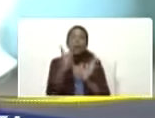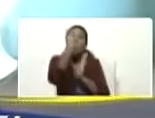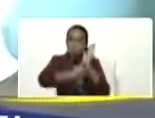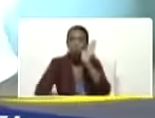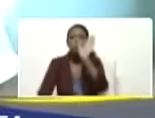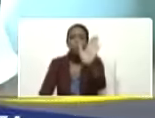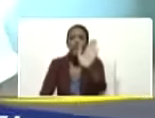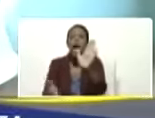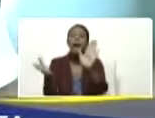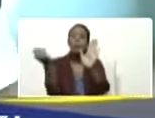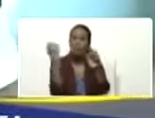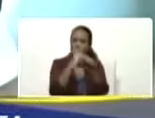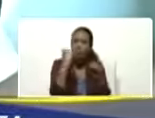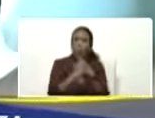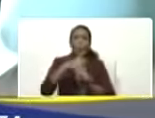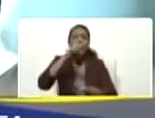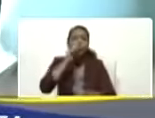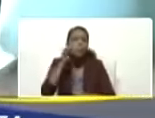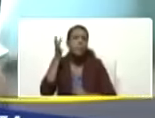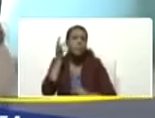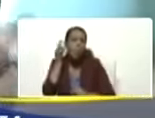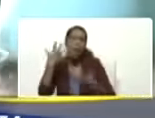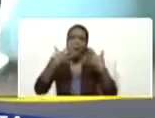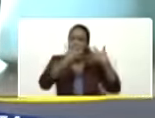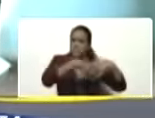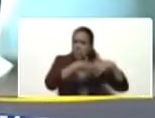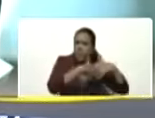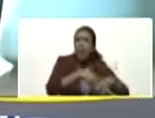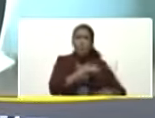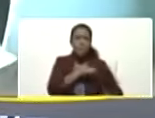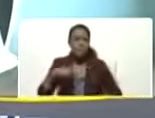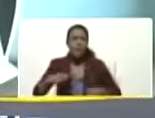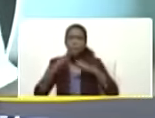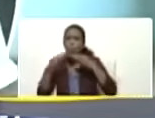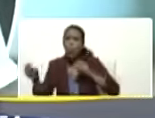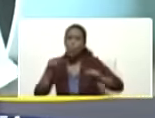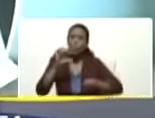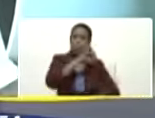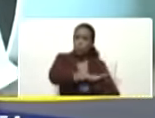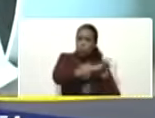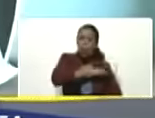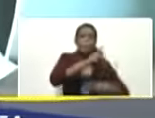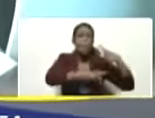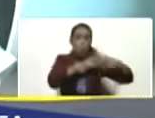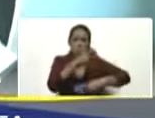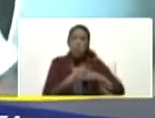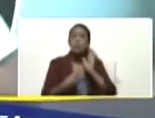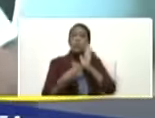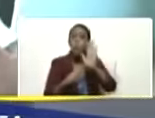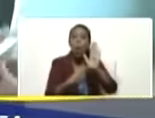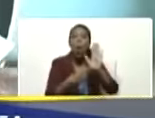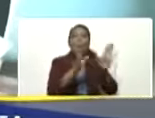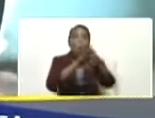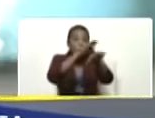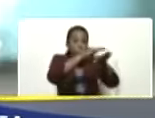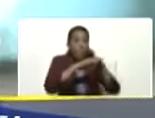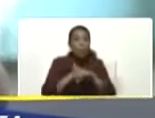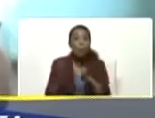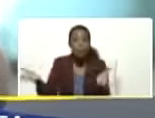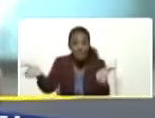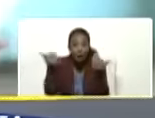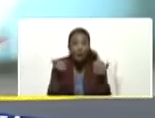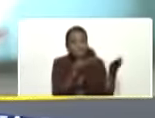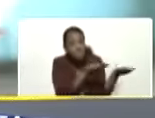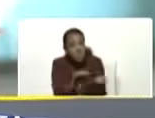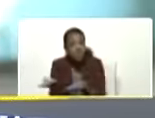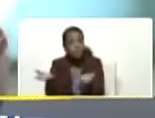se lo dio a los trabajadores, a las trabajadoras, a los empresarios, a los movimientos sociales productivos, y los convocó a todos y nos